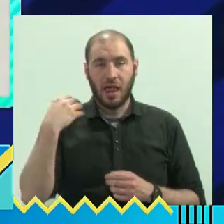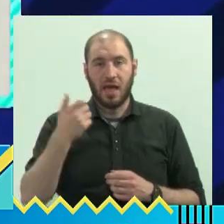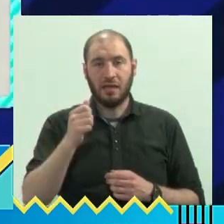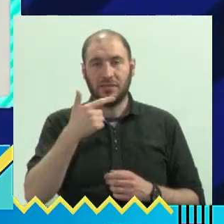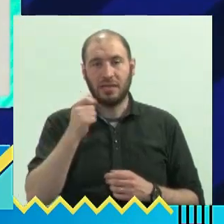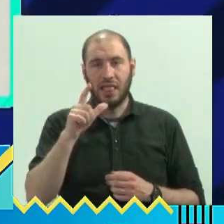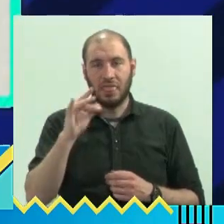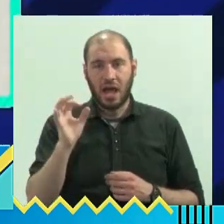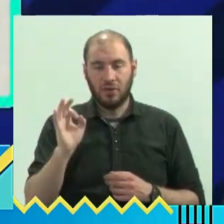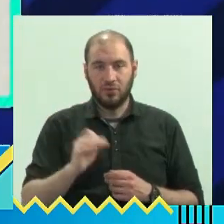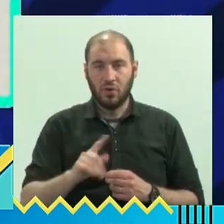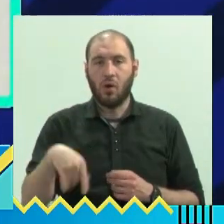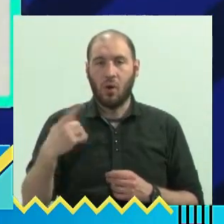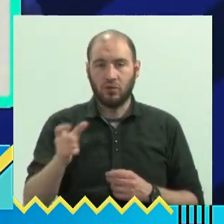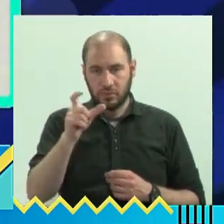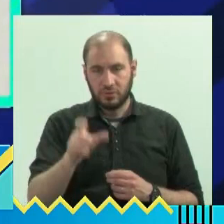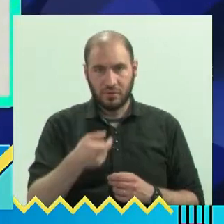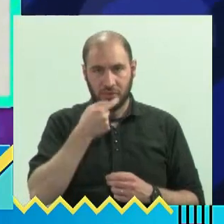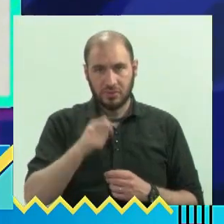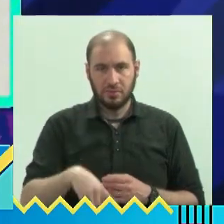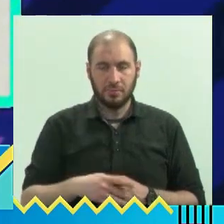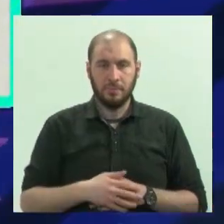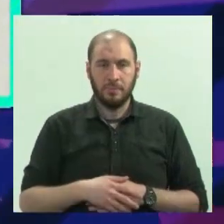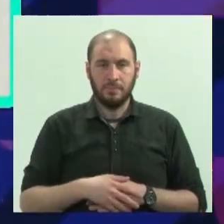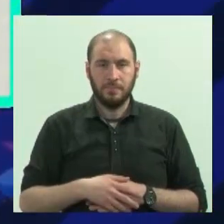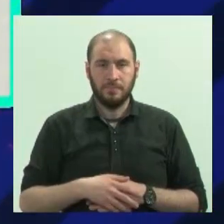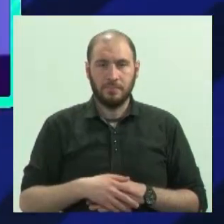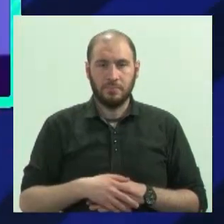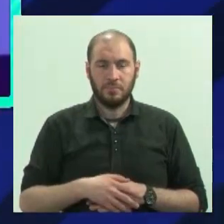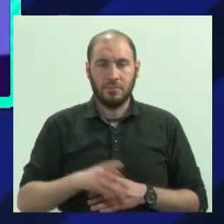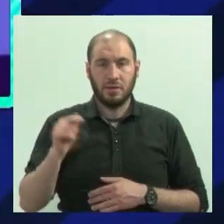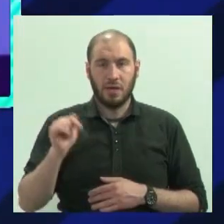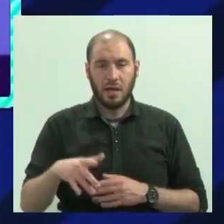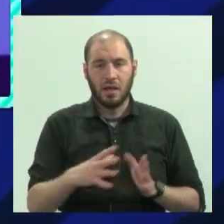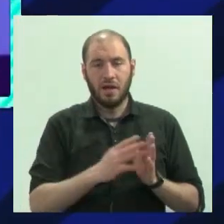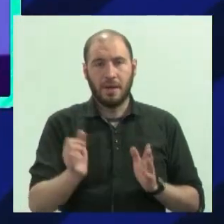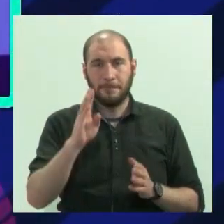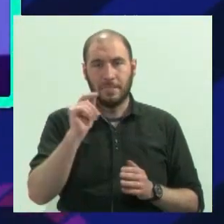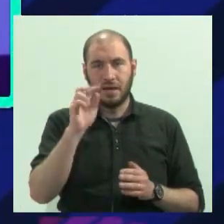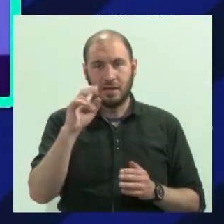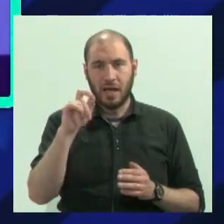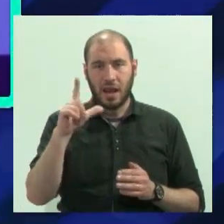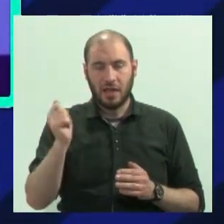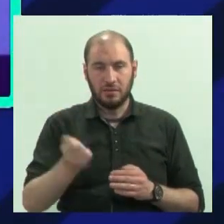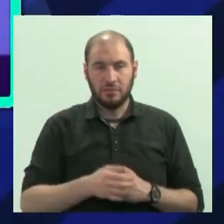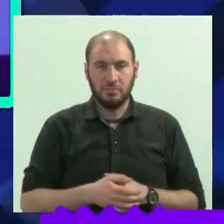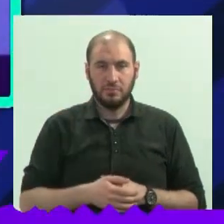Aldao, otro mendocino, ¿no? Ahí toma la figura de Barcala y lo pone en el panteón de